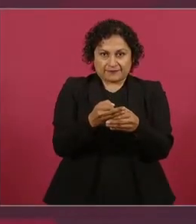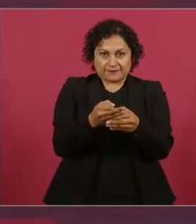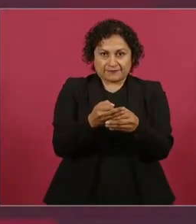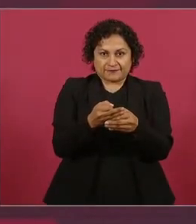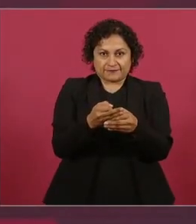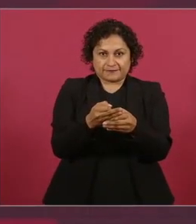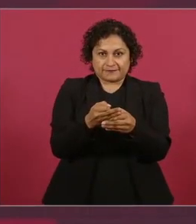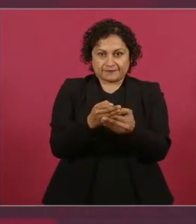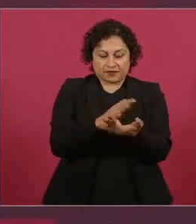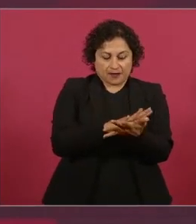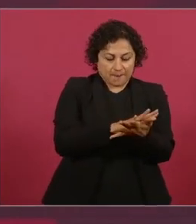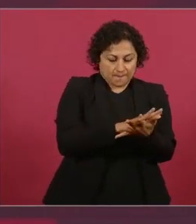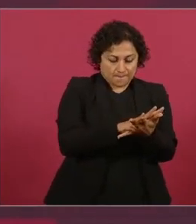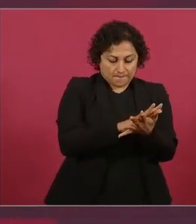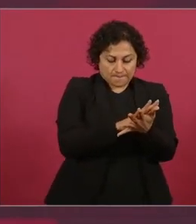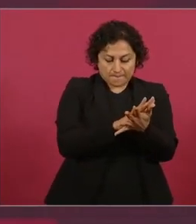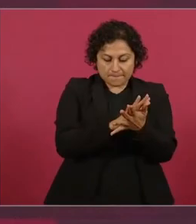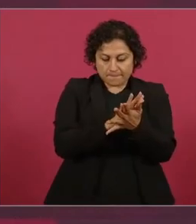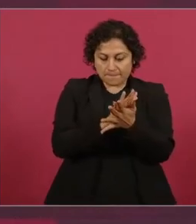no tiene marcha atrás.